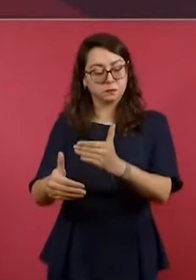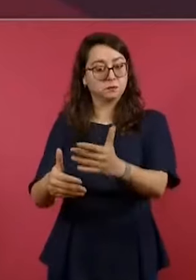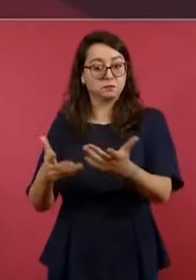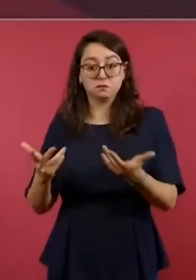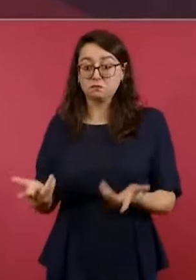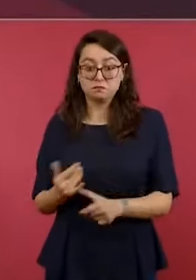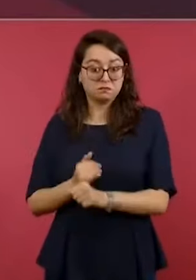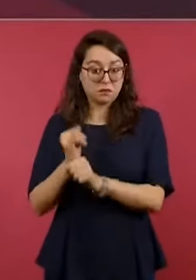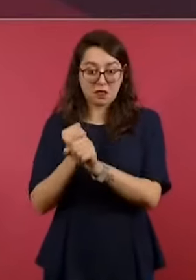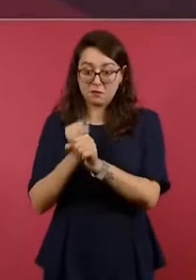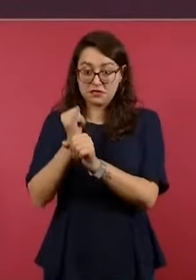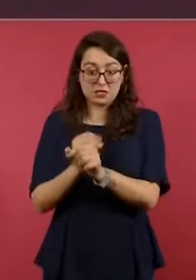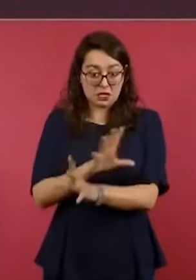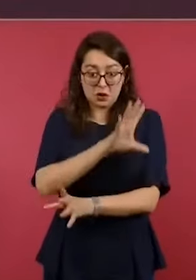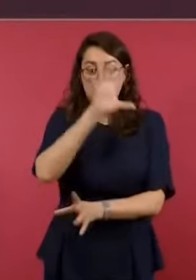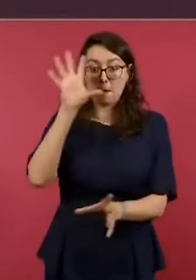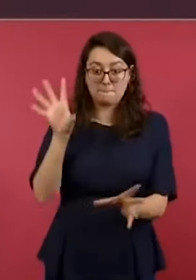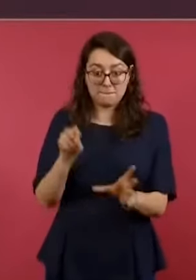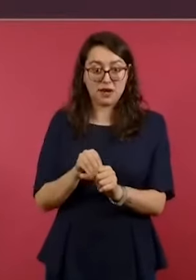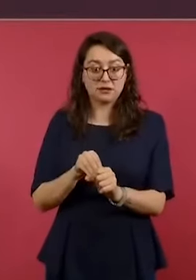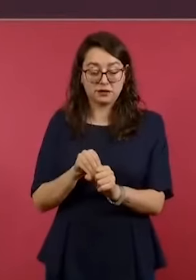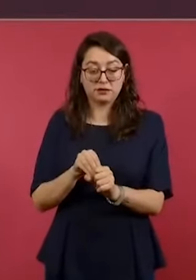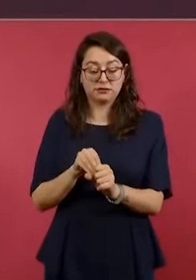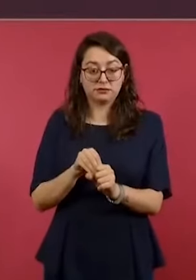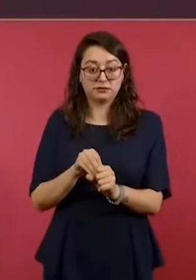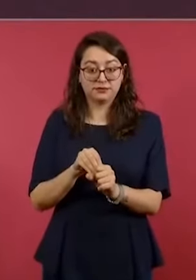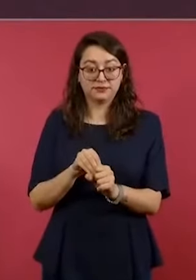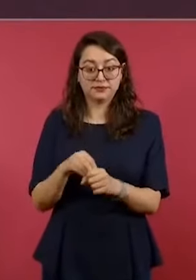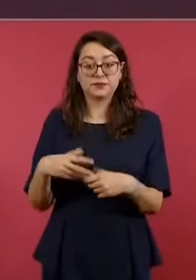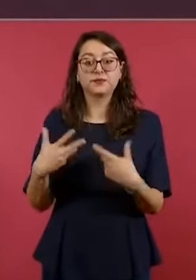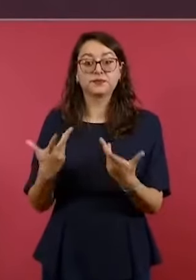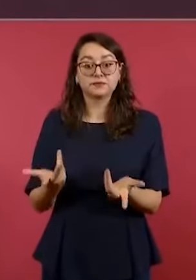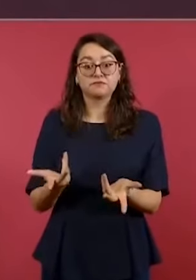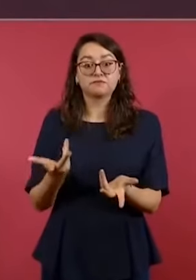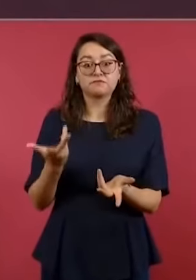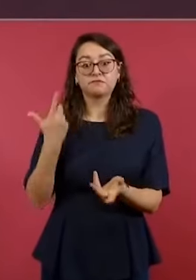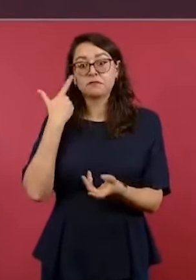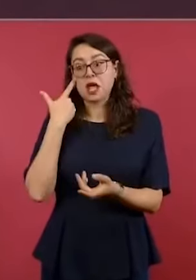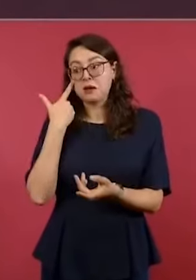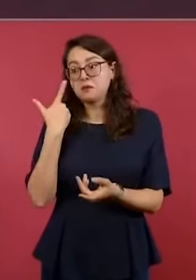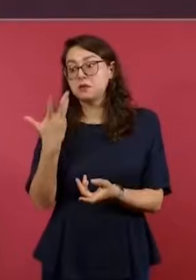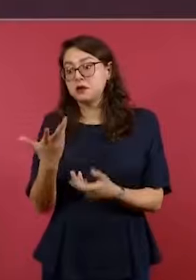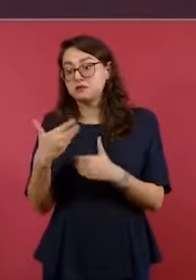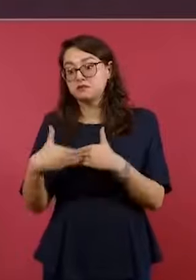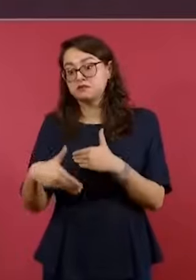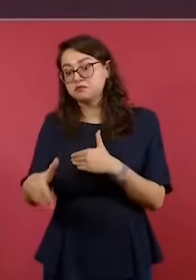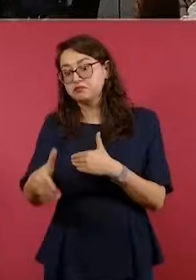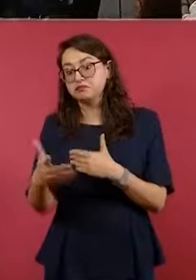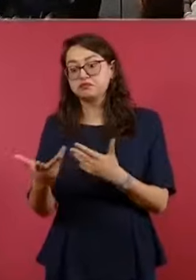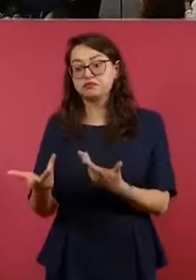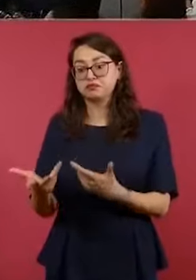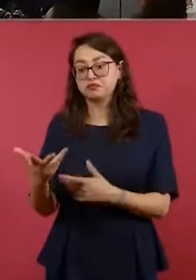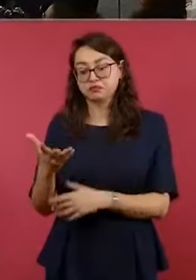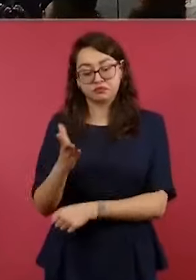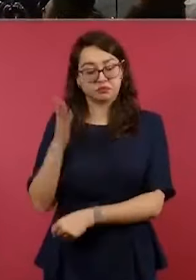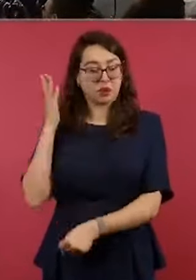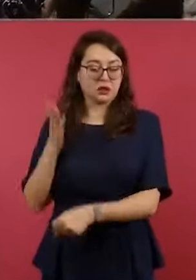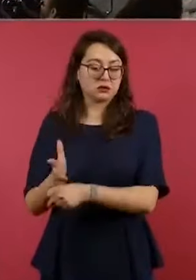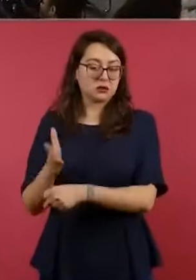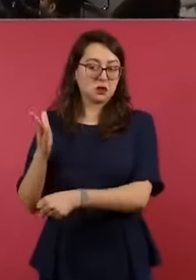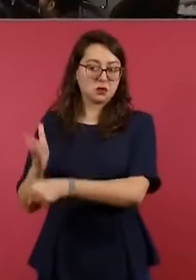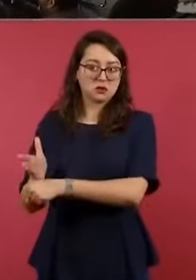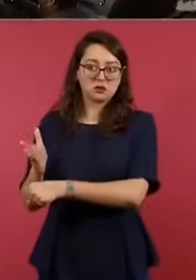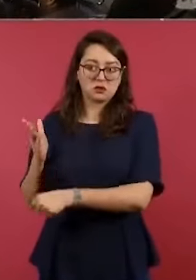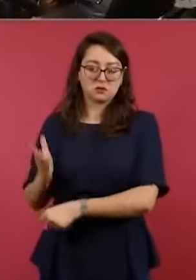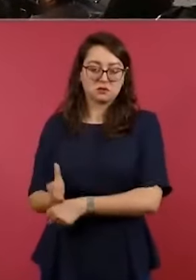El secretario de la Defensa Nacional, Luis Crescencio Sandoval, informó este martes que se está llevando a cabo una exhaustiva investigación para esclarecer el caso